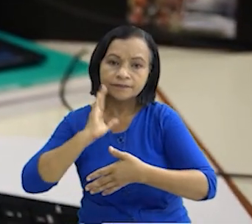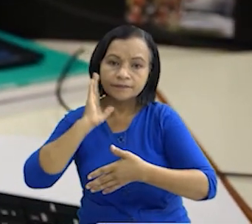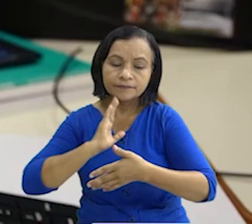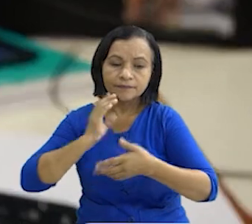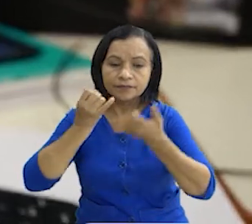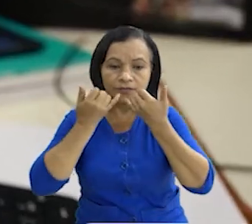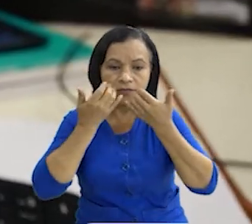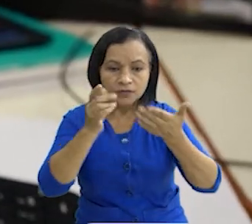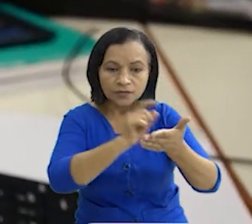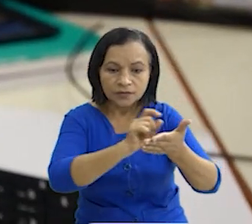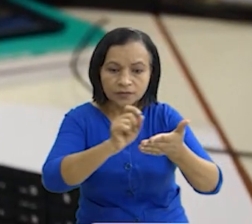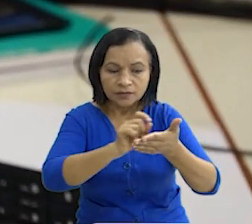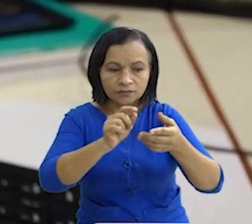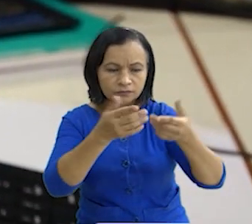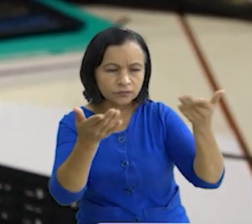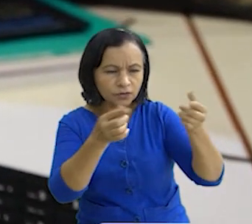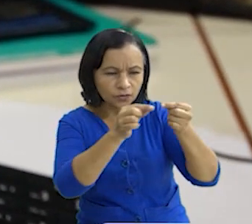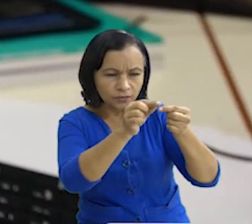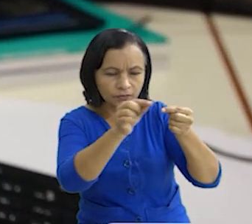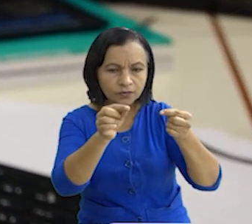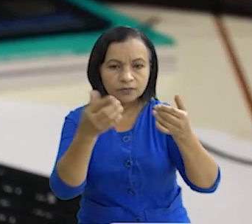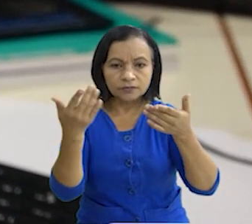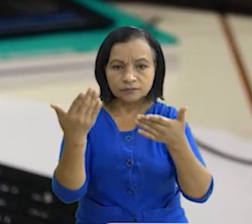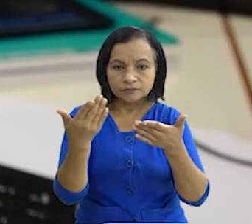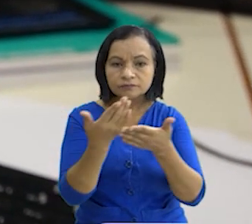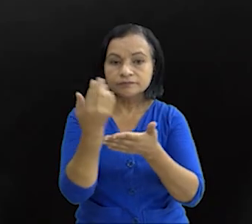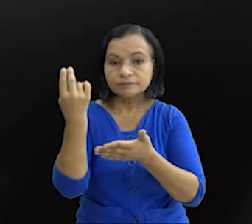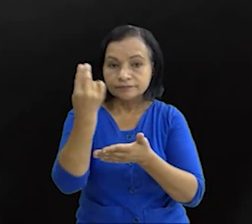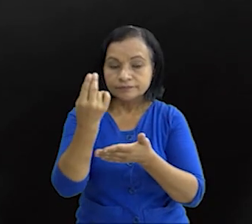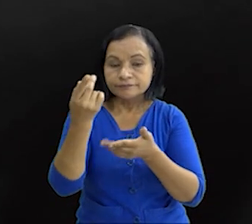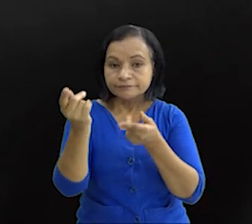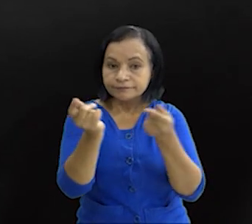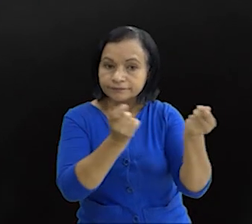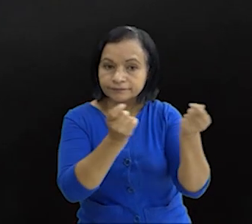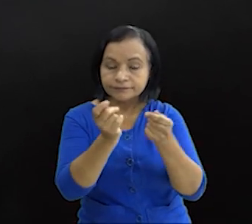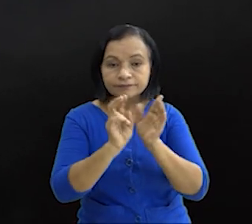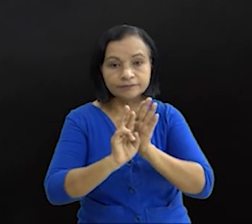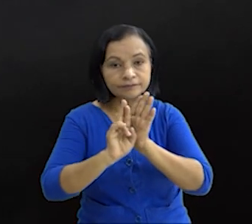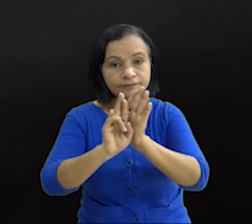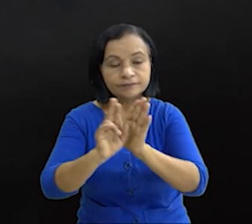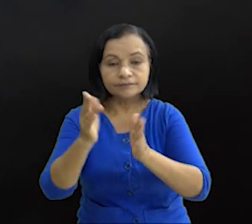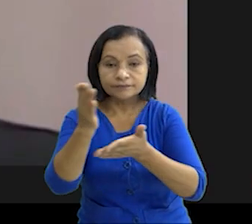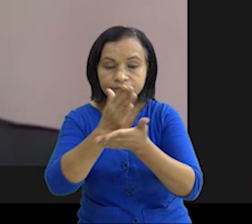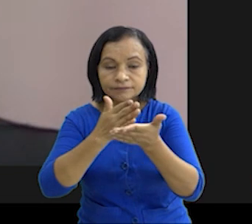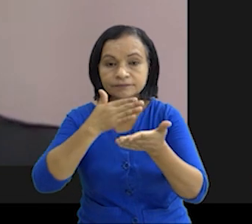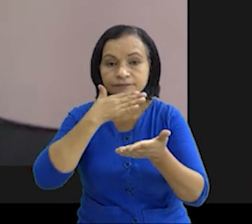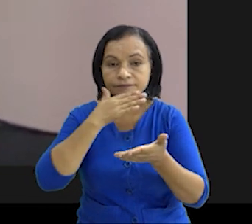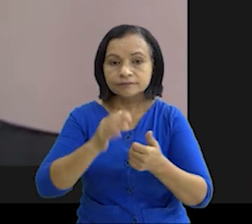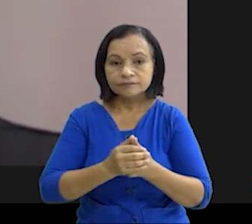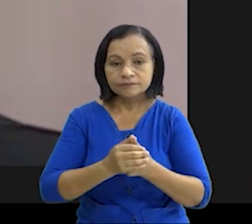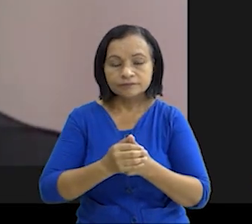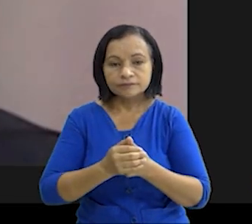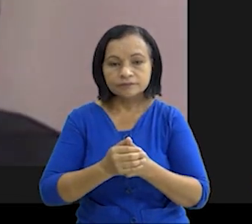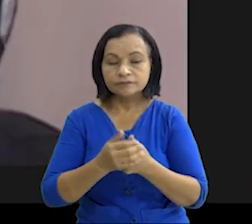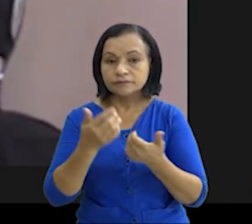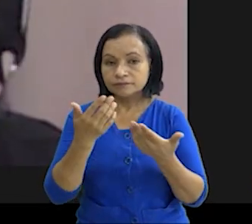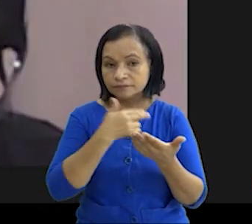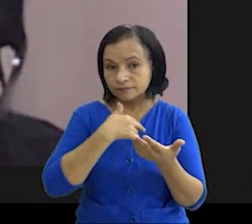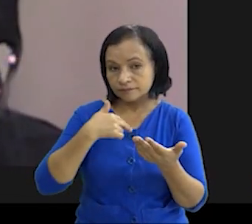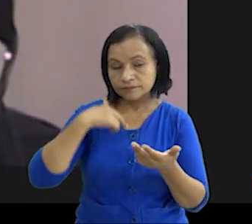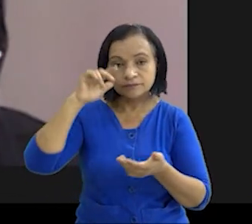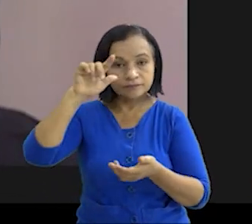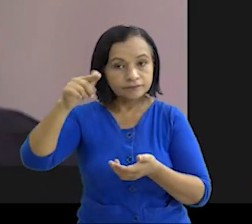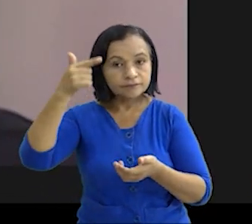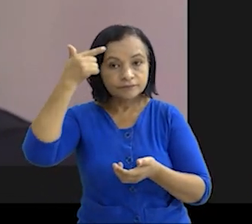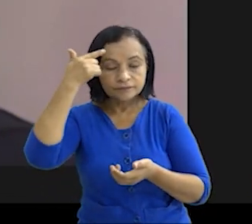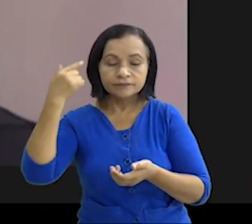levantamiento de información territorial como una herramienta usada para el manejo de la respuesta en emergencias. Debido a que nuestro